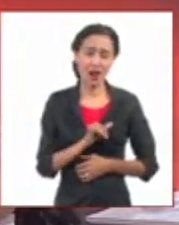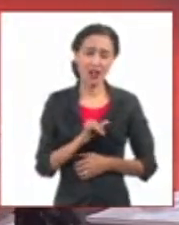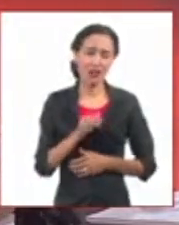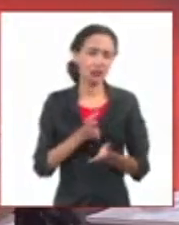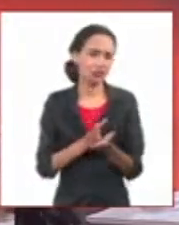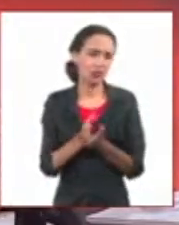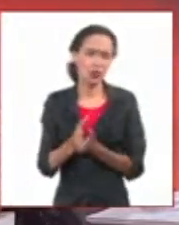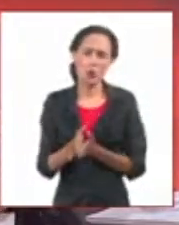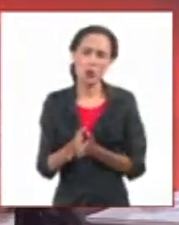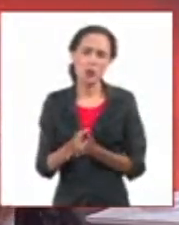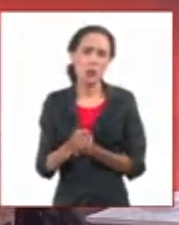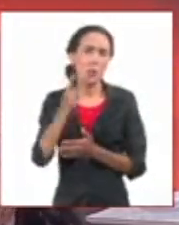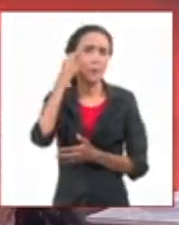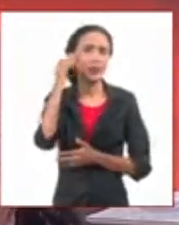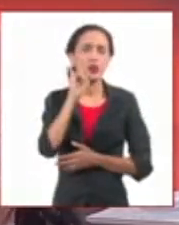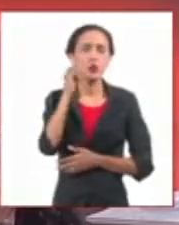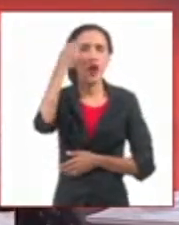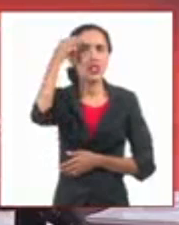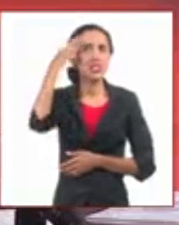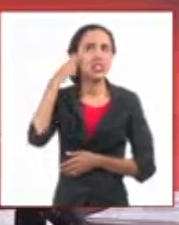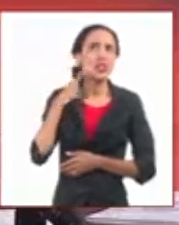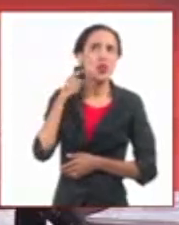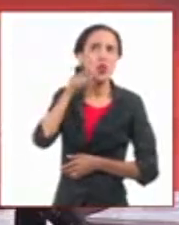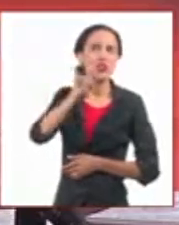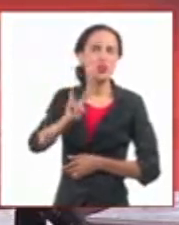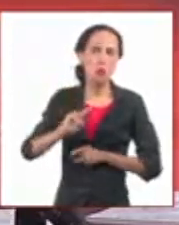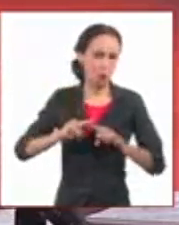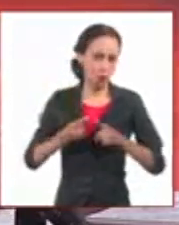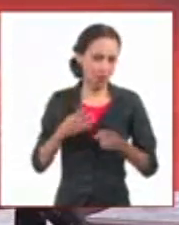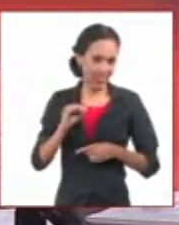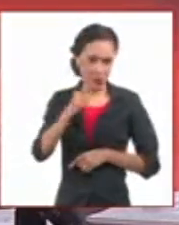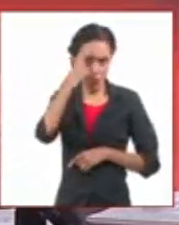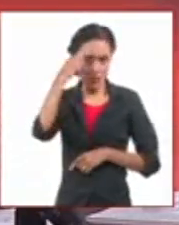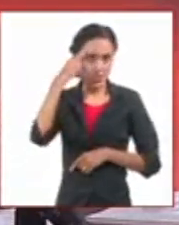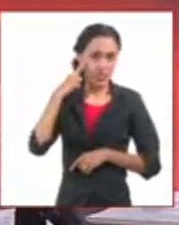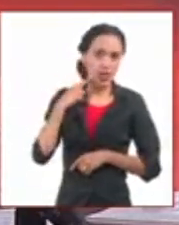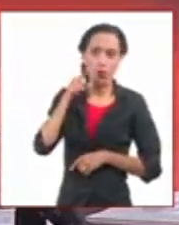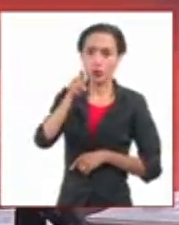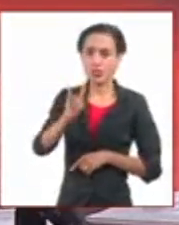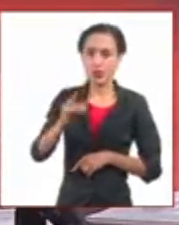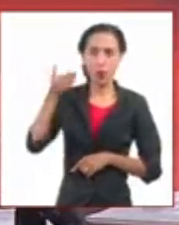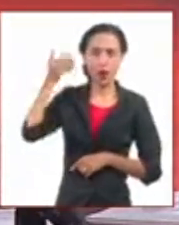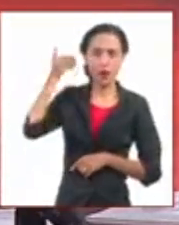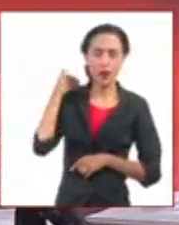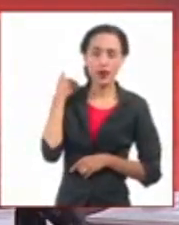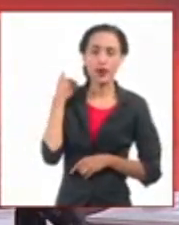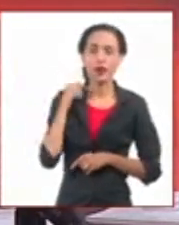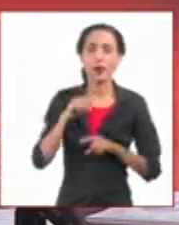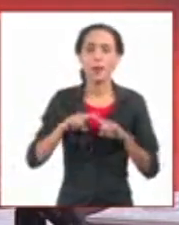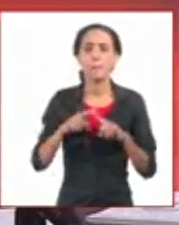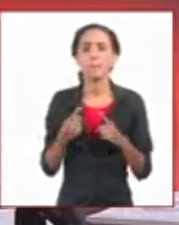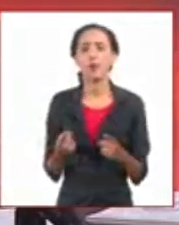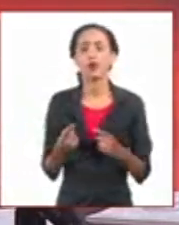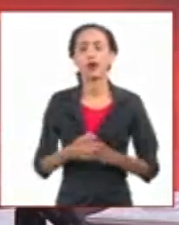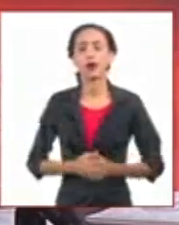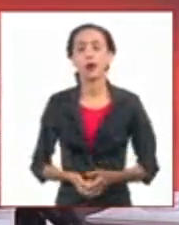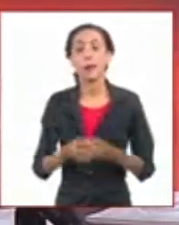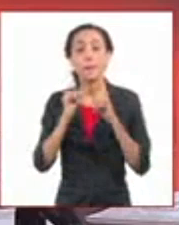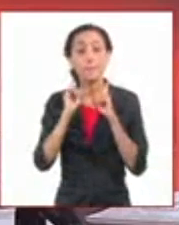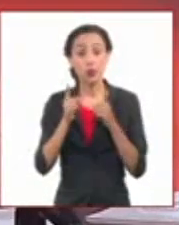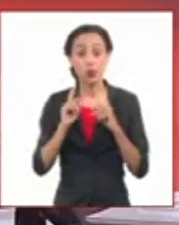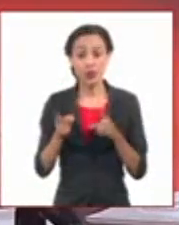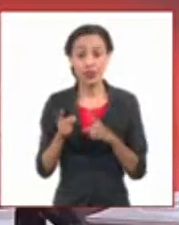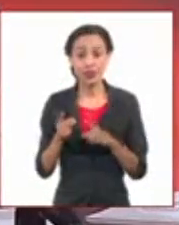te digo lo que en el siglo 19 busqué históricamente la doctrina monroe las las políticas de la fruta madura